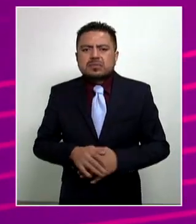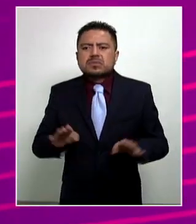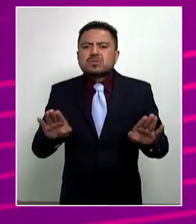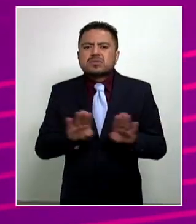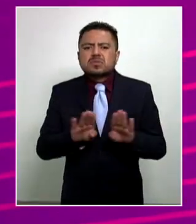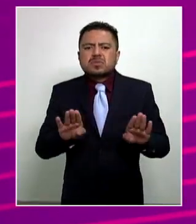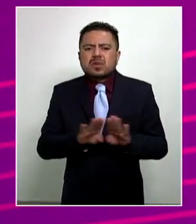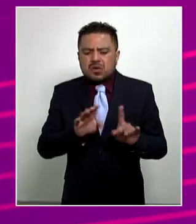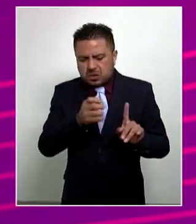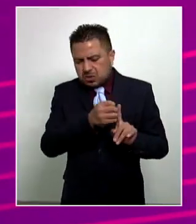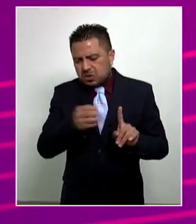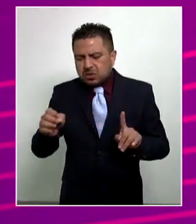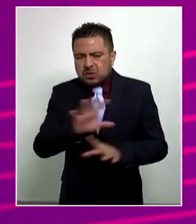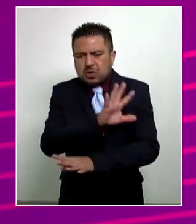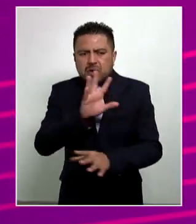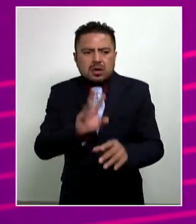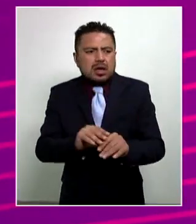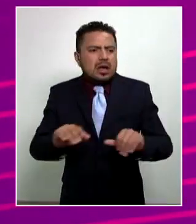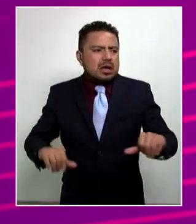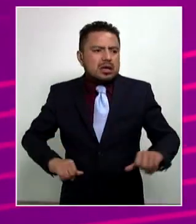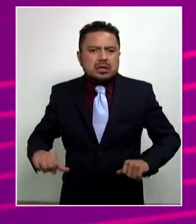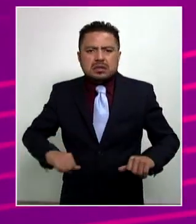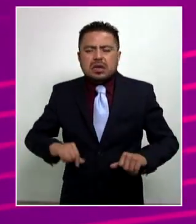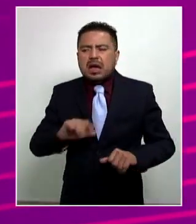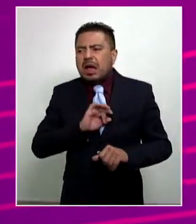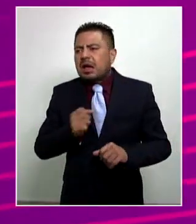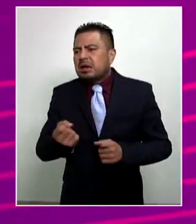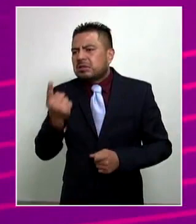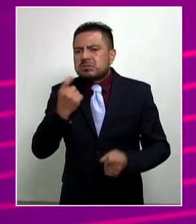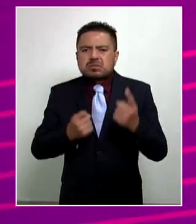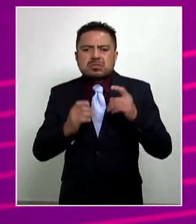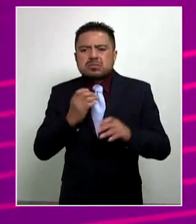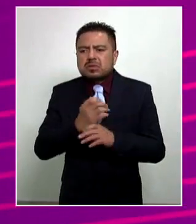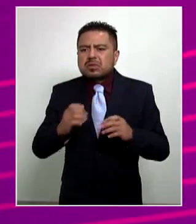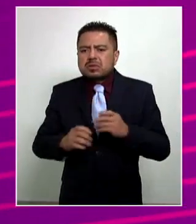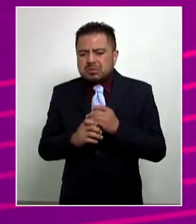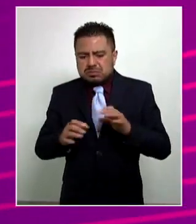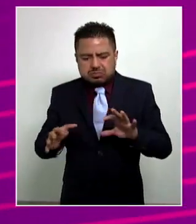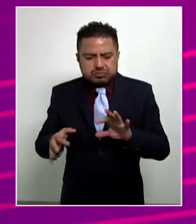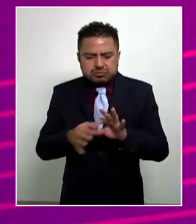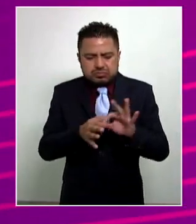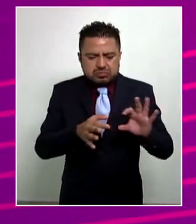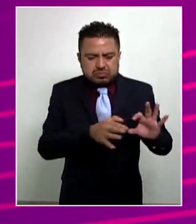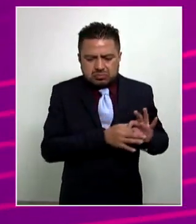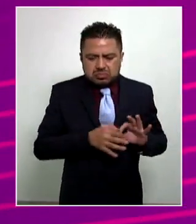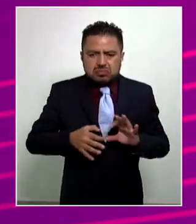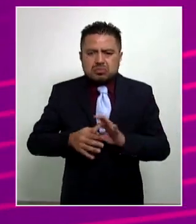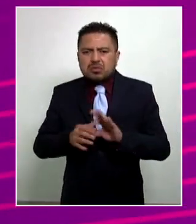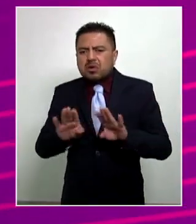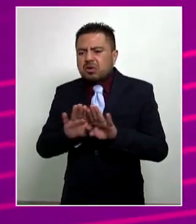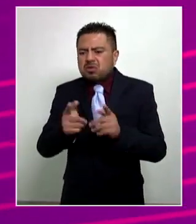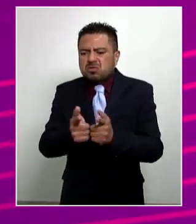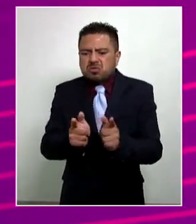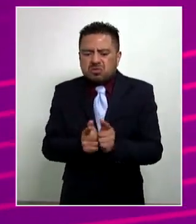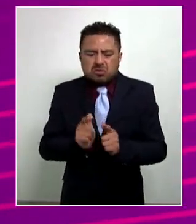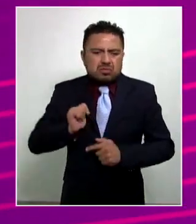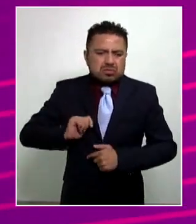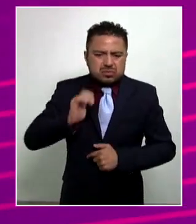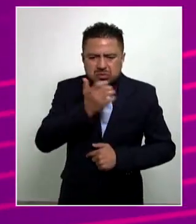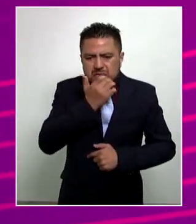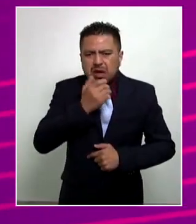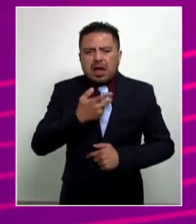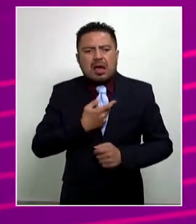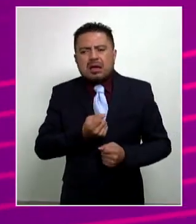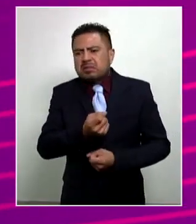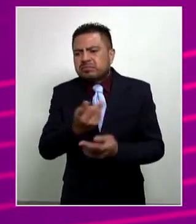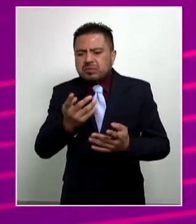¿cómo las ordenamos estas prácticas? Porque hay unas cuestiones vinculadas con la pertenencia étnica, hay cuestiones de